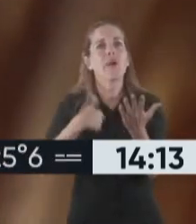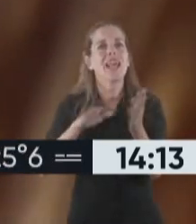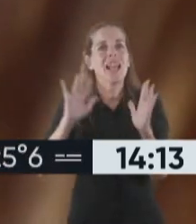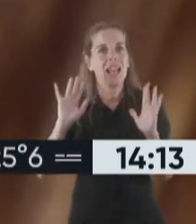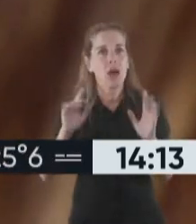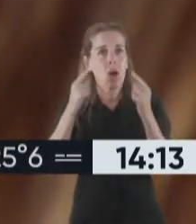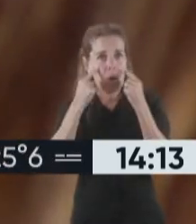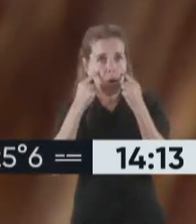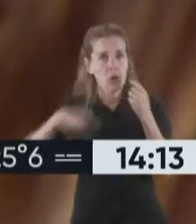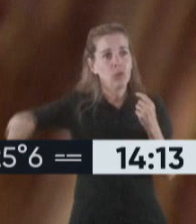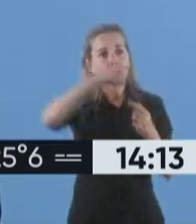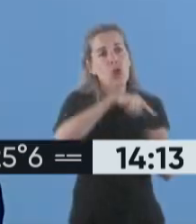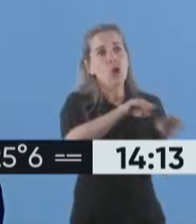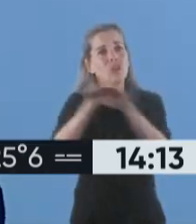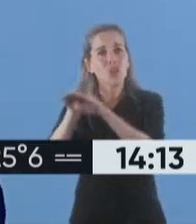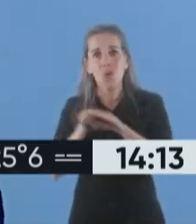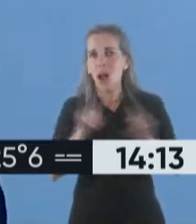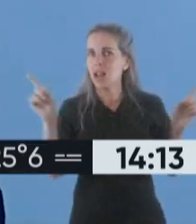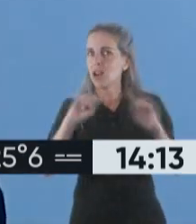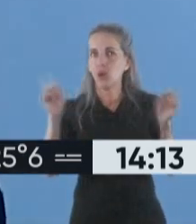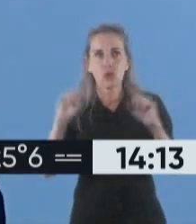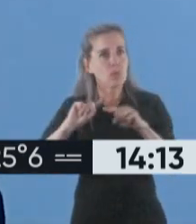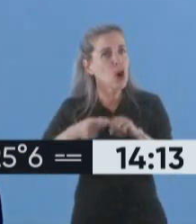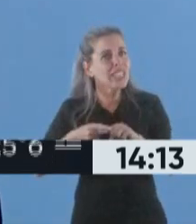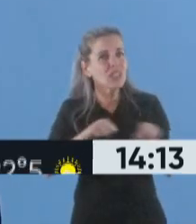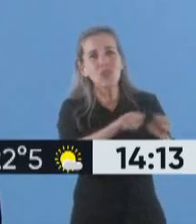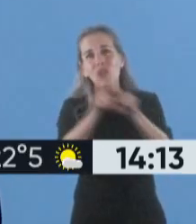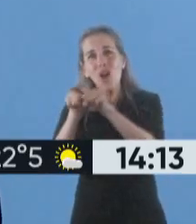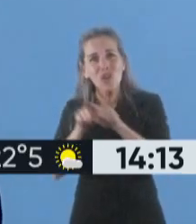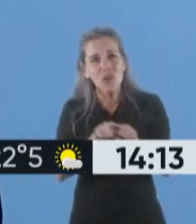somos todos lo mismo. No somos todos los mismos.